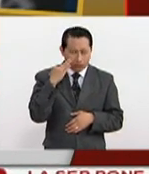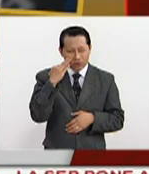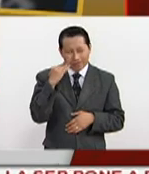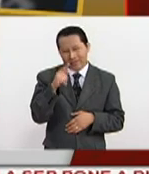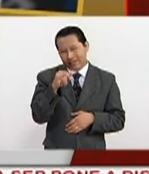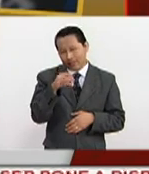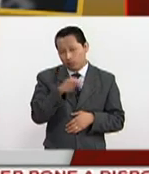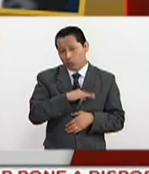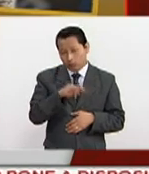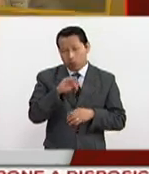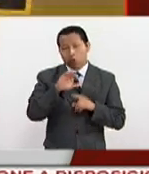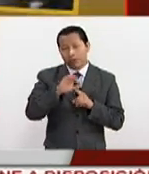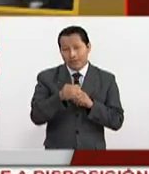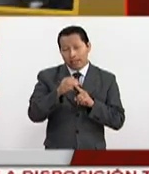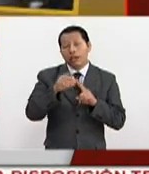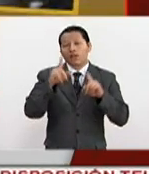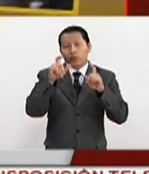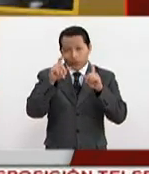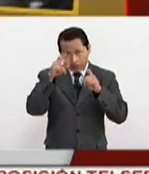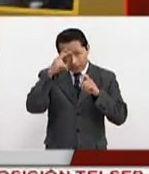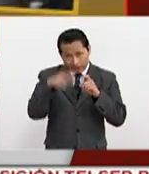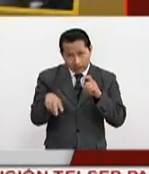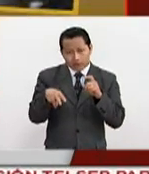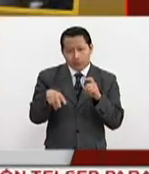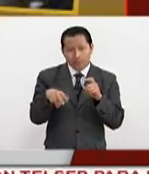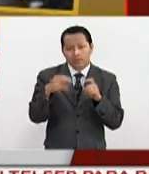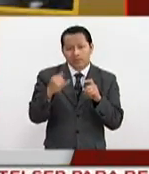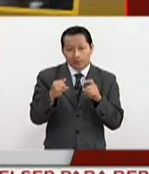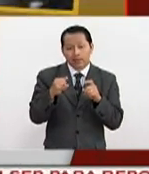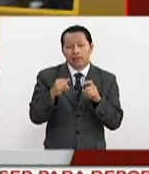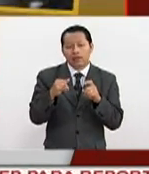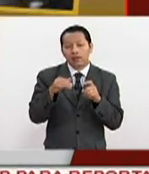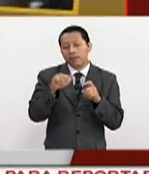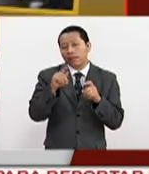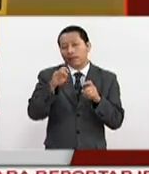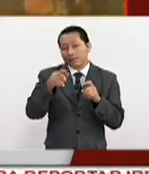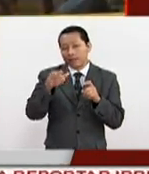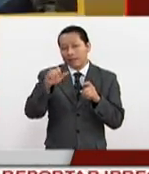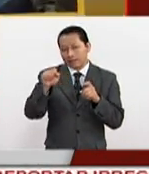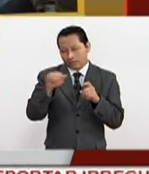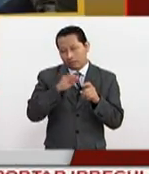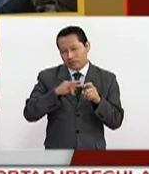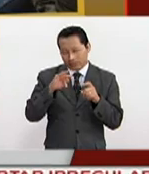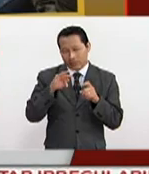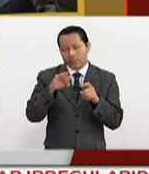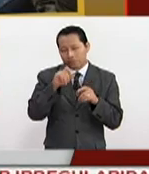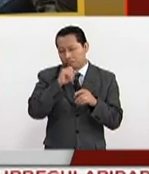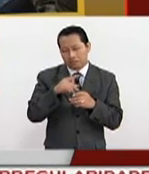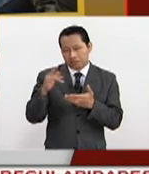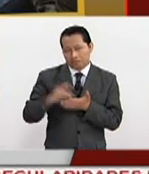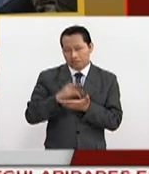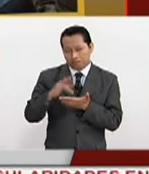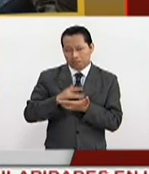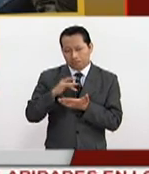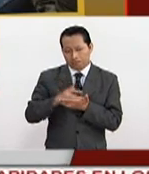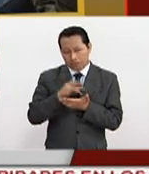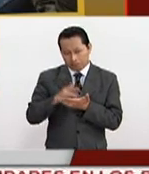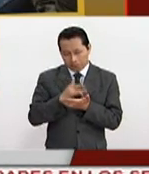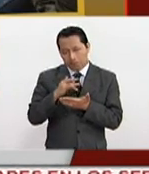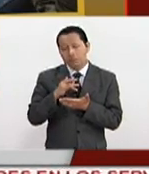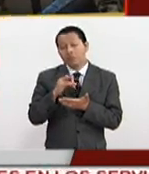Live del Comité Fotográfico Mexicano y de Masterclass Photographers que también nos están apoyando.